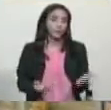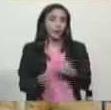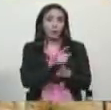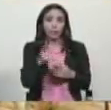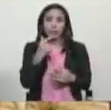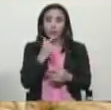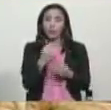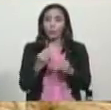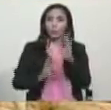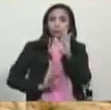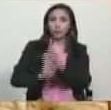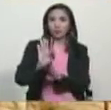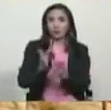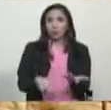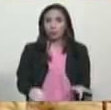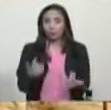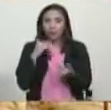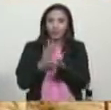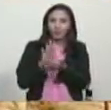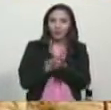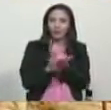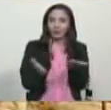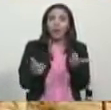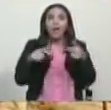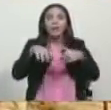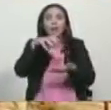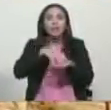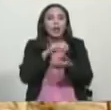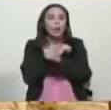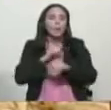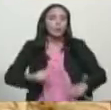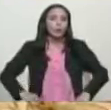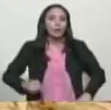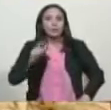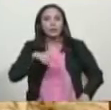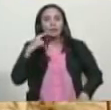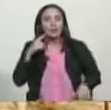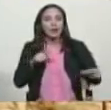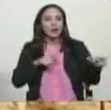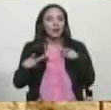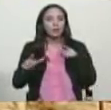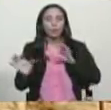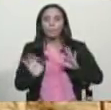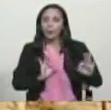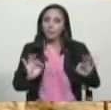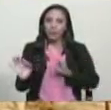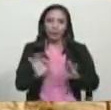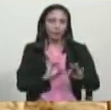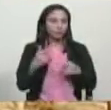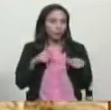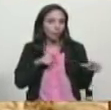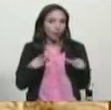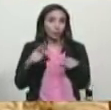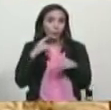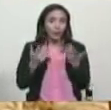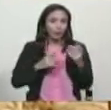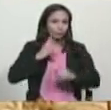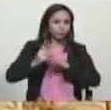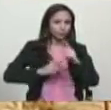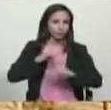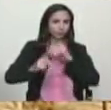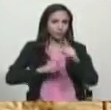el crecimiento y la prosperidad. El Estado portugués está preparada para poder producir